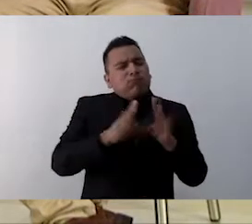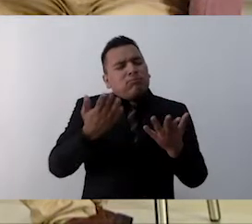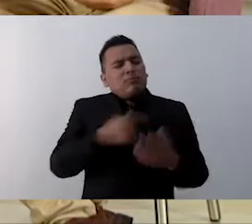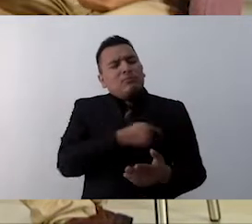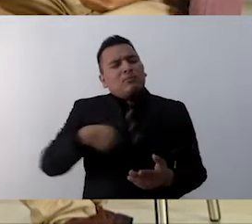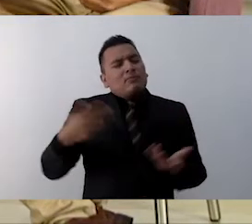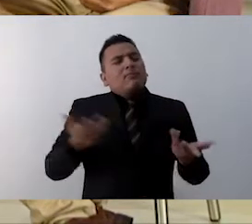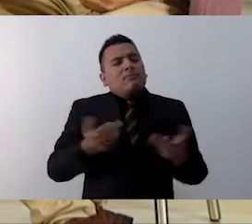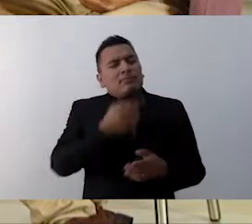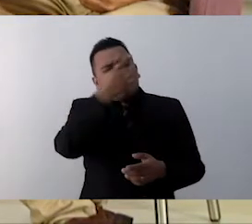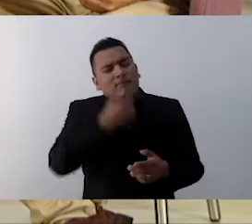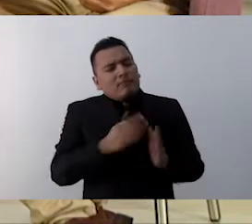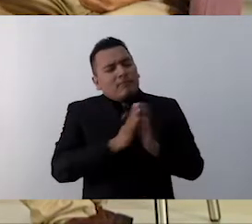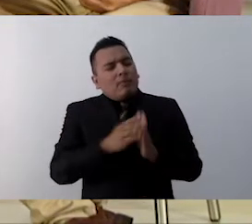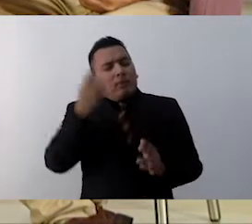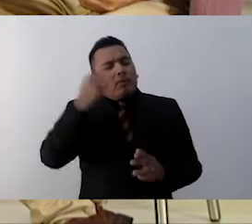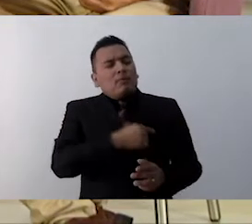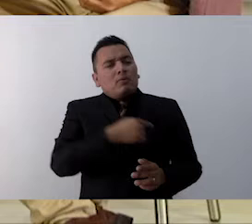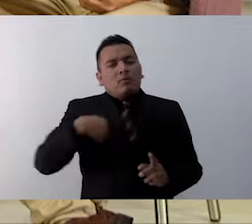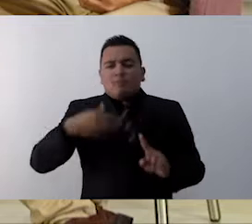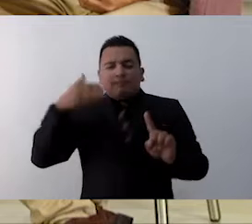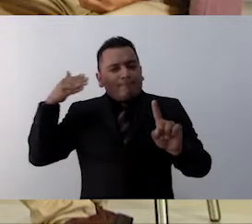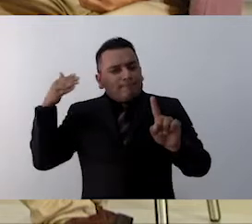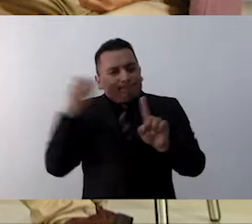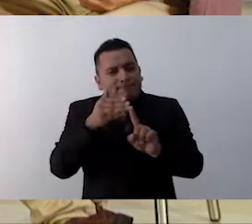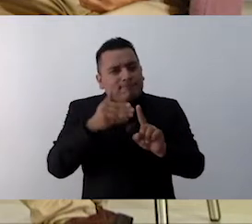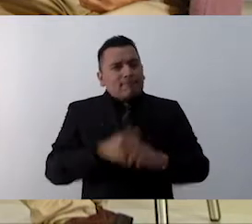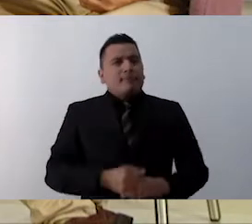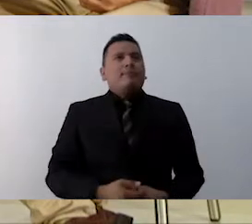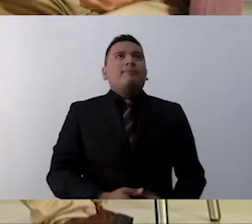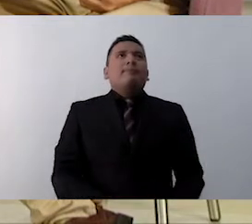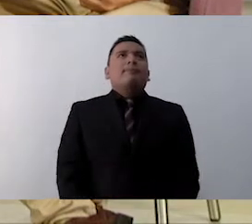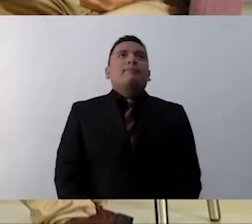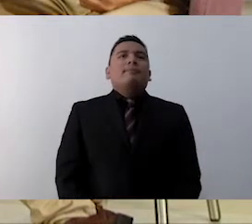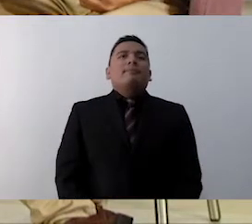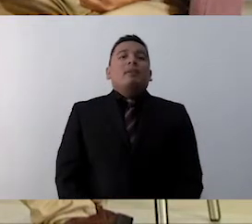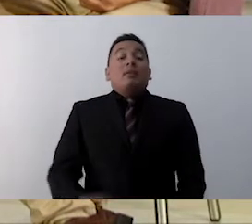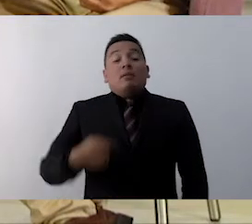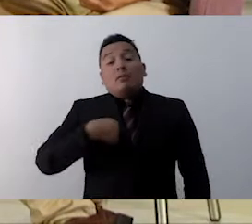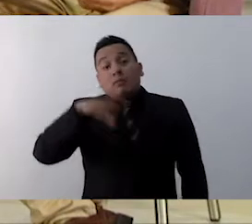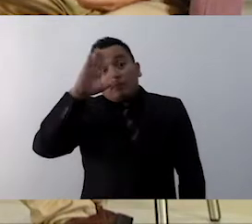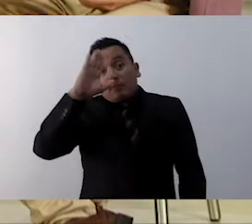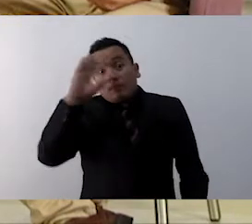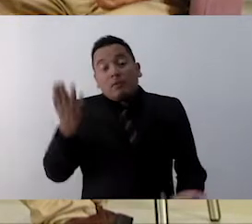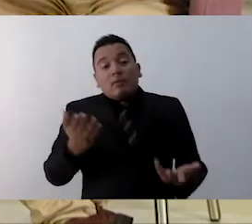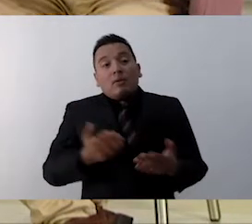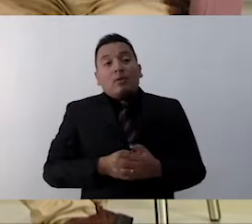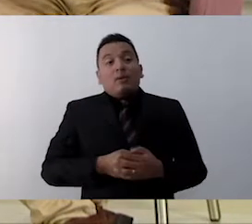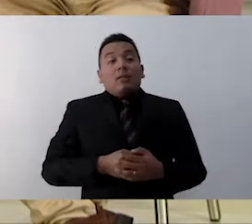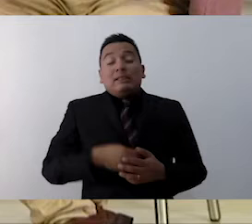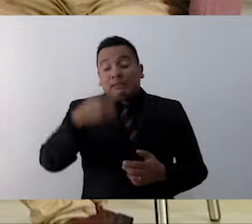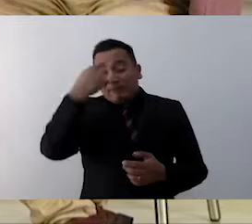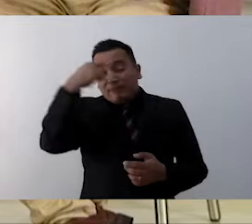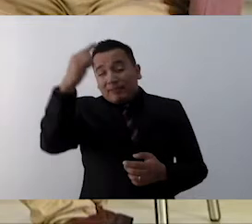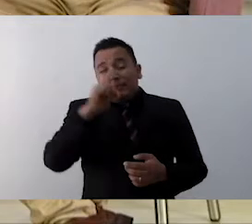sería lo ideal que tendríamos que hacer para poder enfocarnos en ese sistema? Yo pienso que no